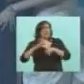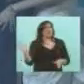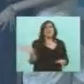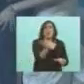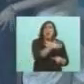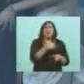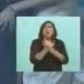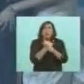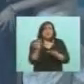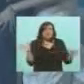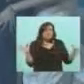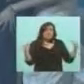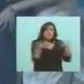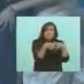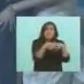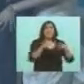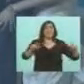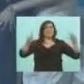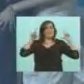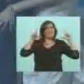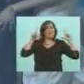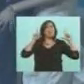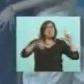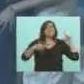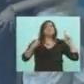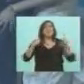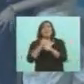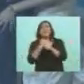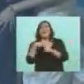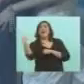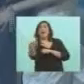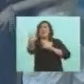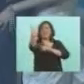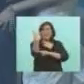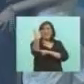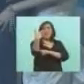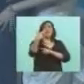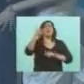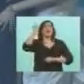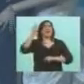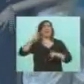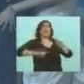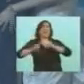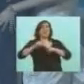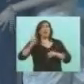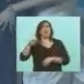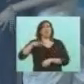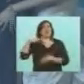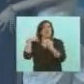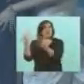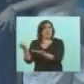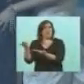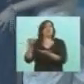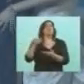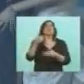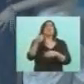porque todos hacen una película, desde que aparece actuando o el director, los que se llevan los premios y después los que arrastran los